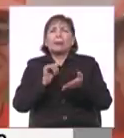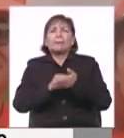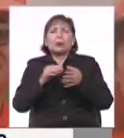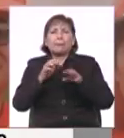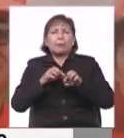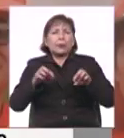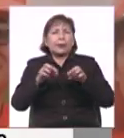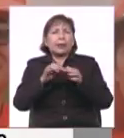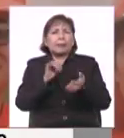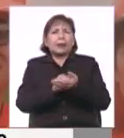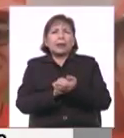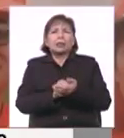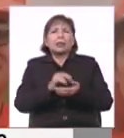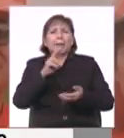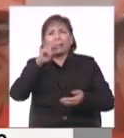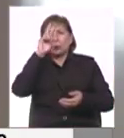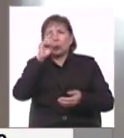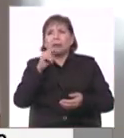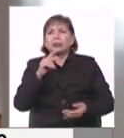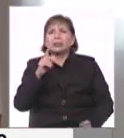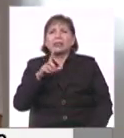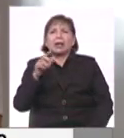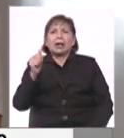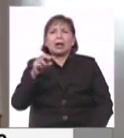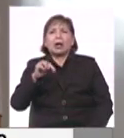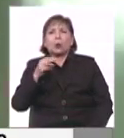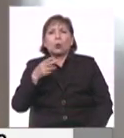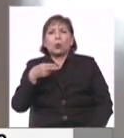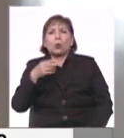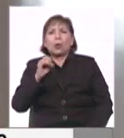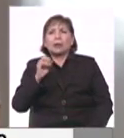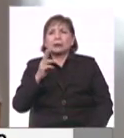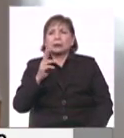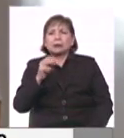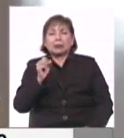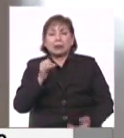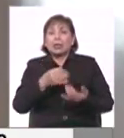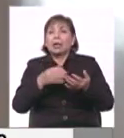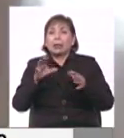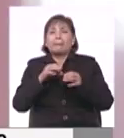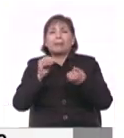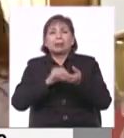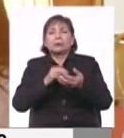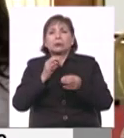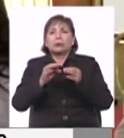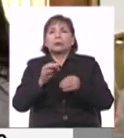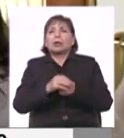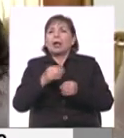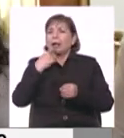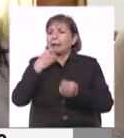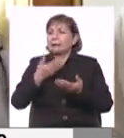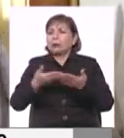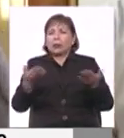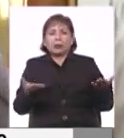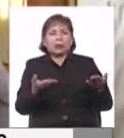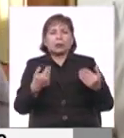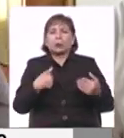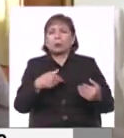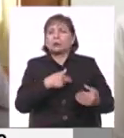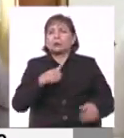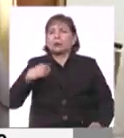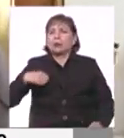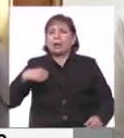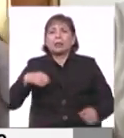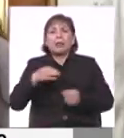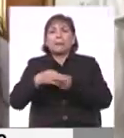programa Yamcasum Perú para promover el empleo temporal a las personas más vulnerables. Han estado acá nuestros alcaldes